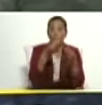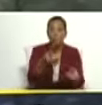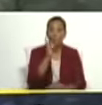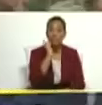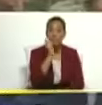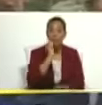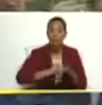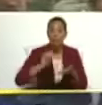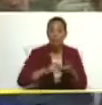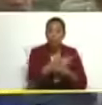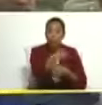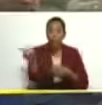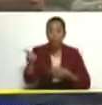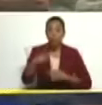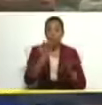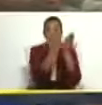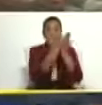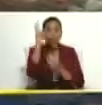directores,